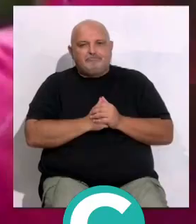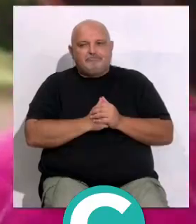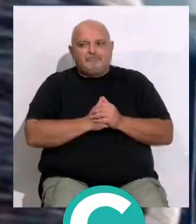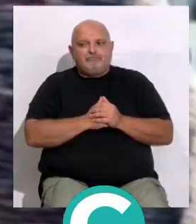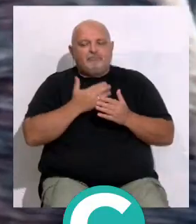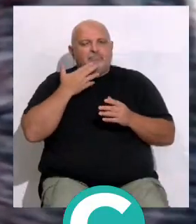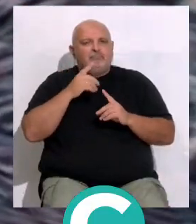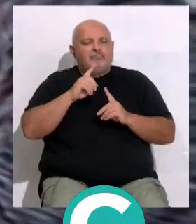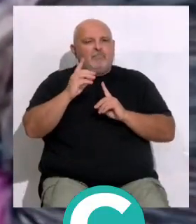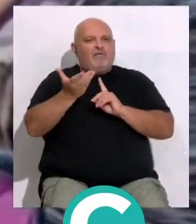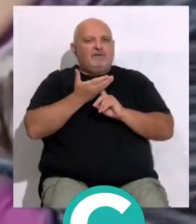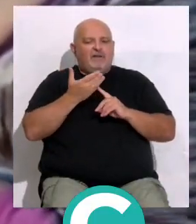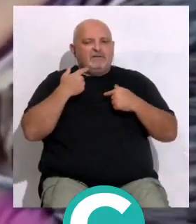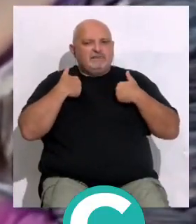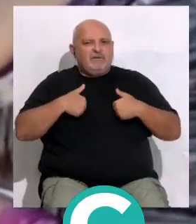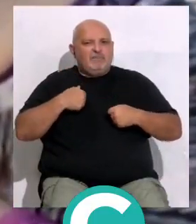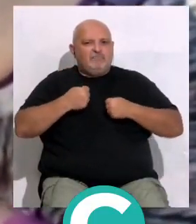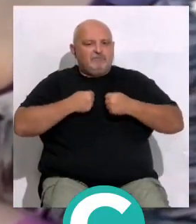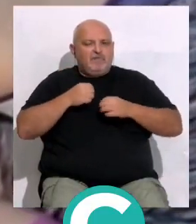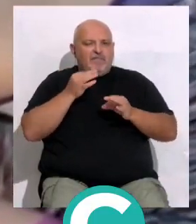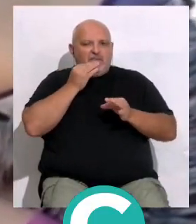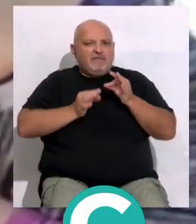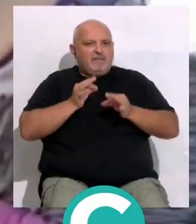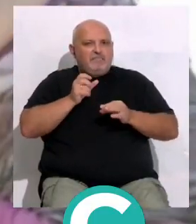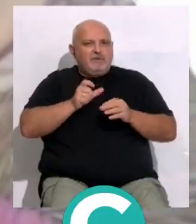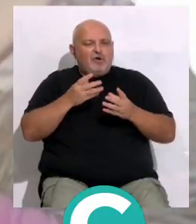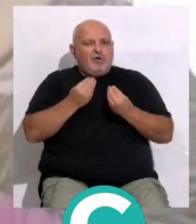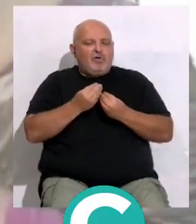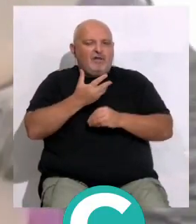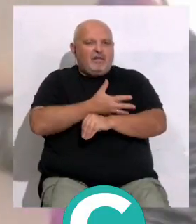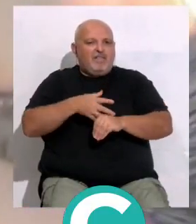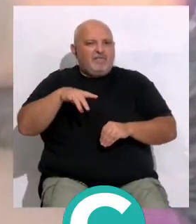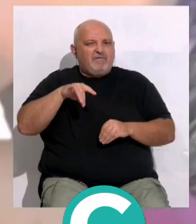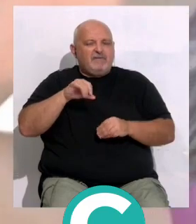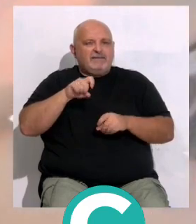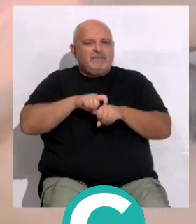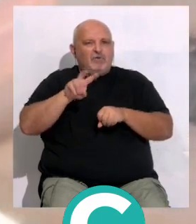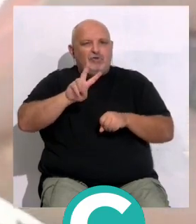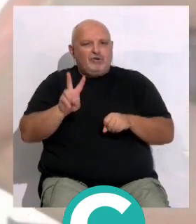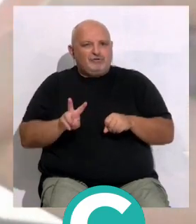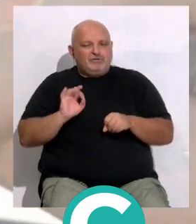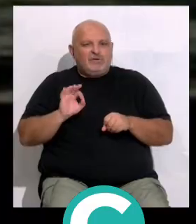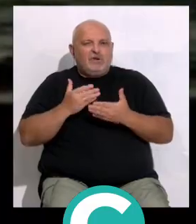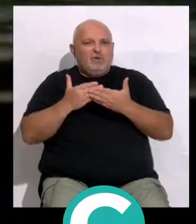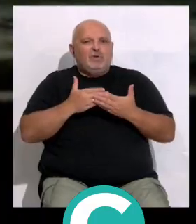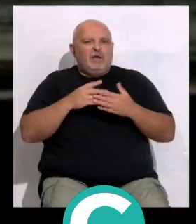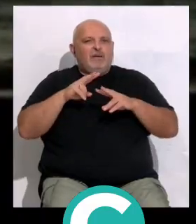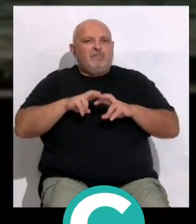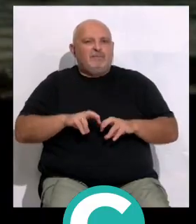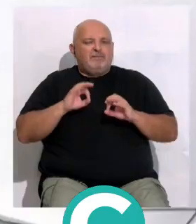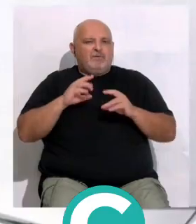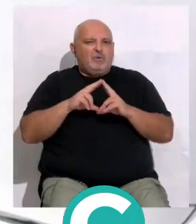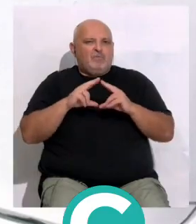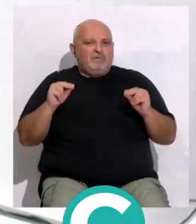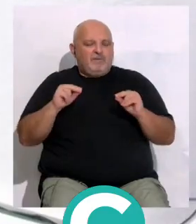¿Cómo repercute el ejercicio físico y la dieta en la salud de las personas con diabetes tipo 2? Es lo que estudia un grupo de investigadores de